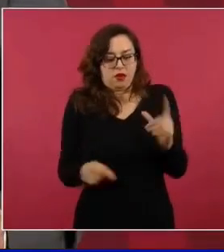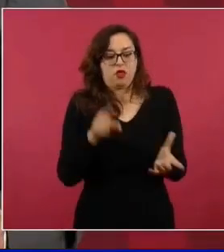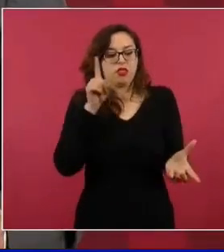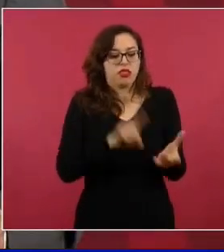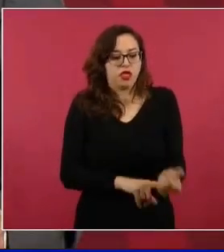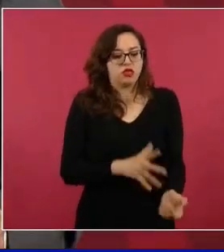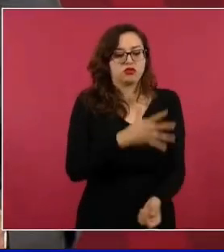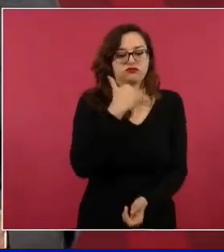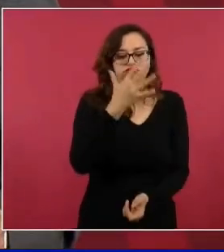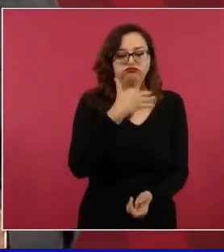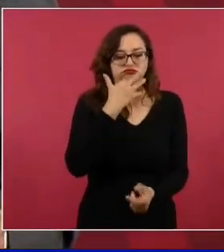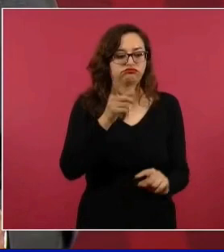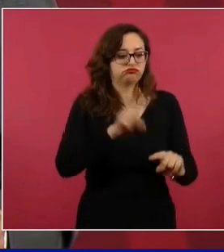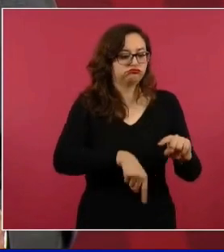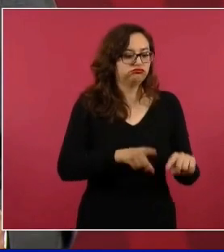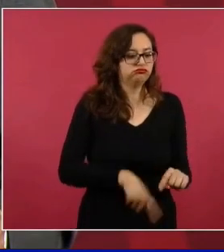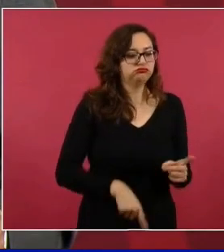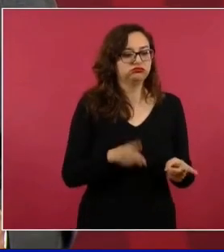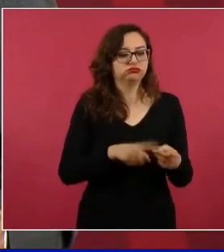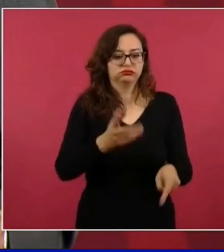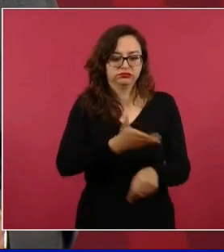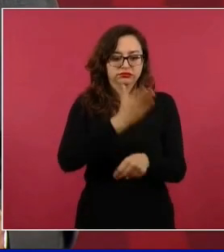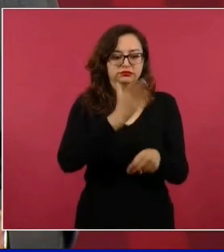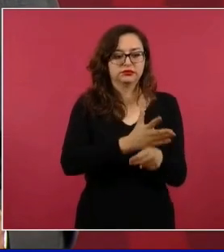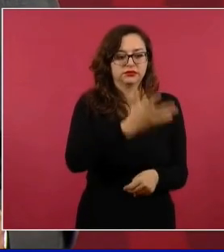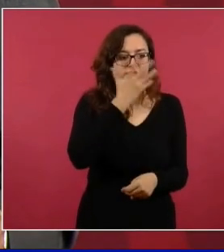ayudar a los pobres,